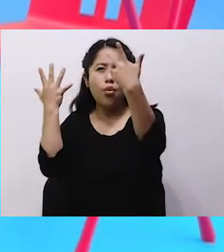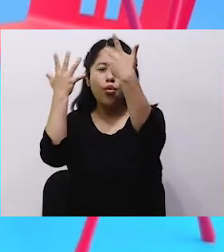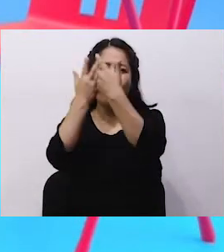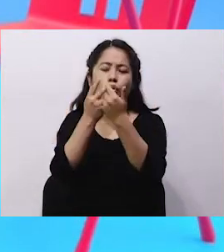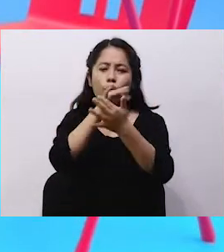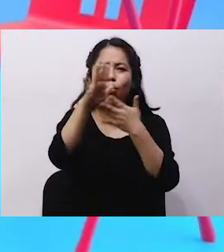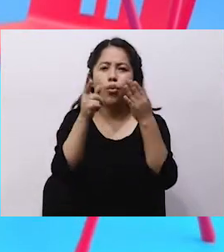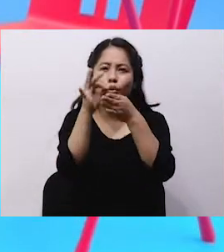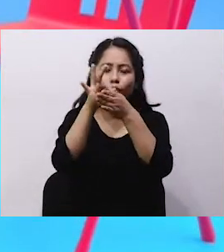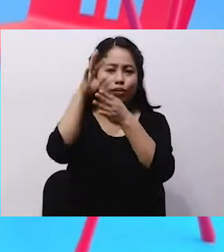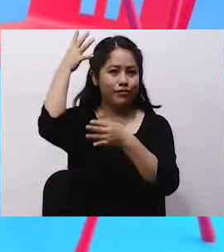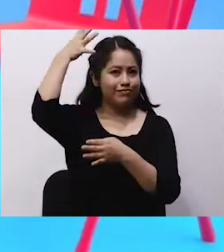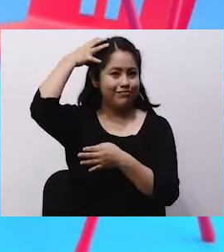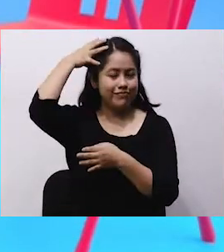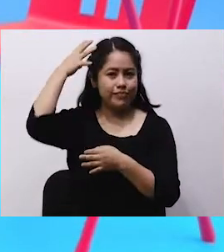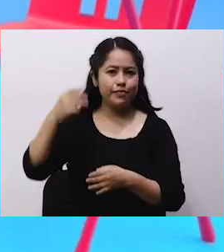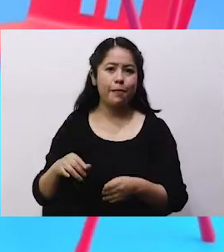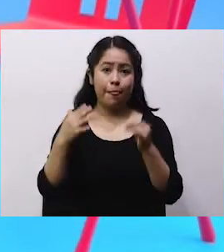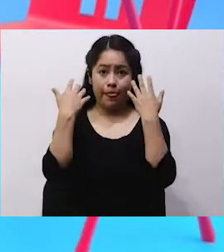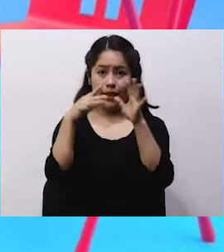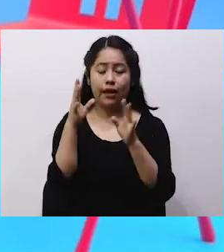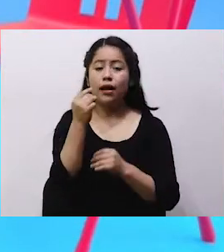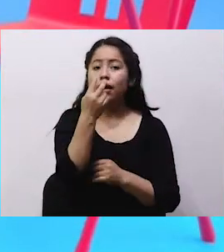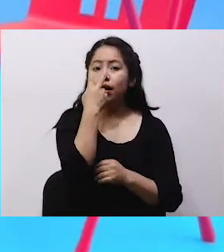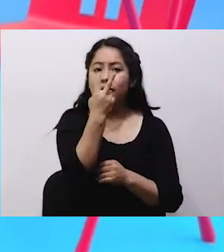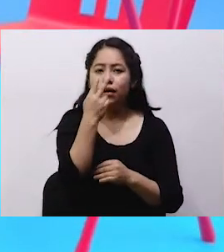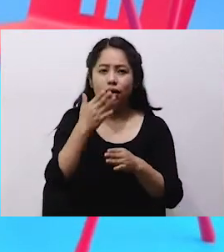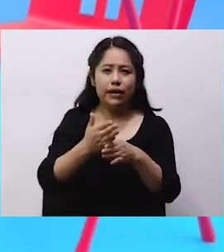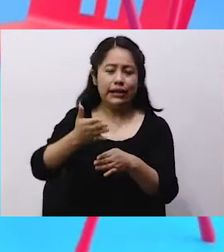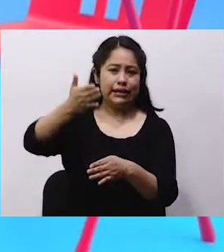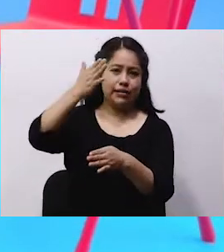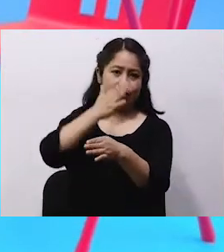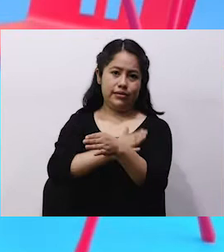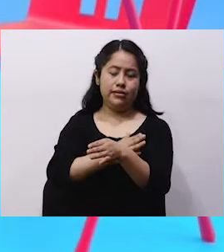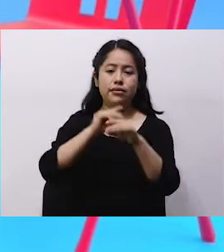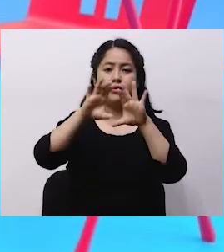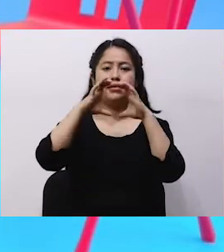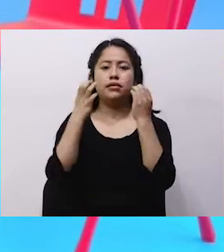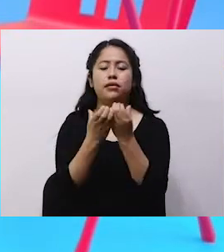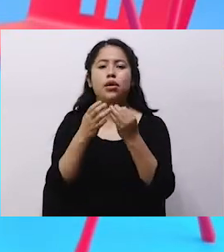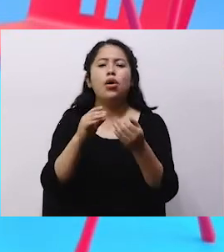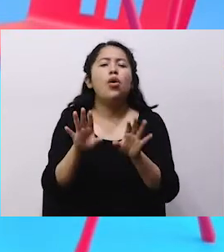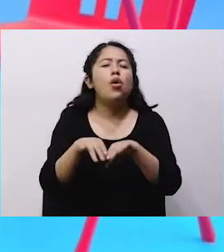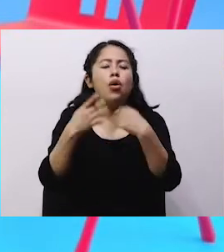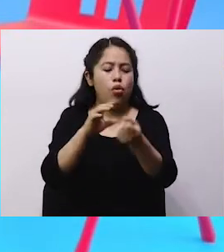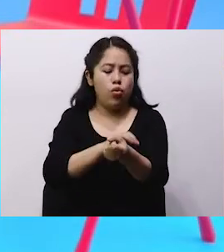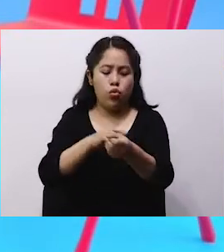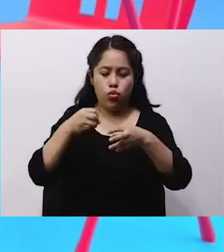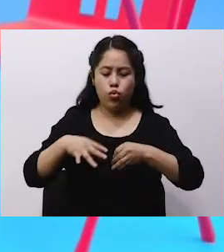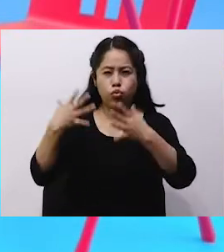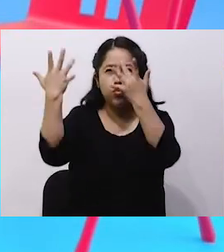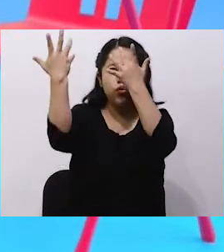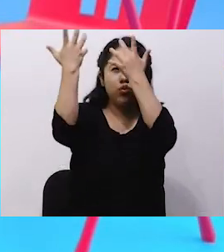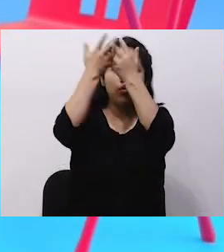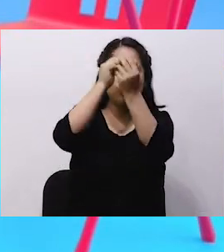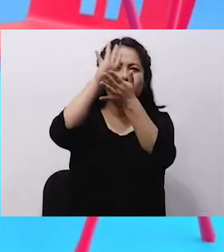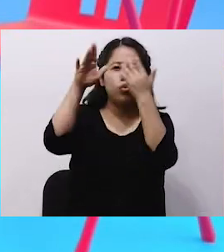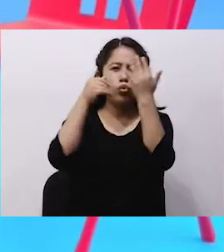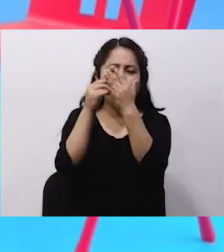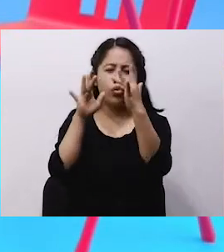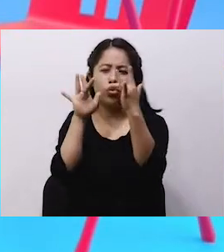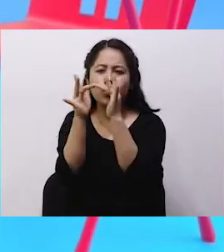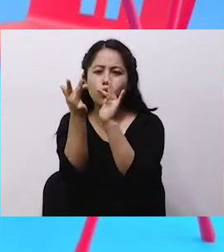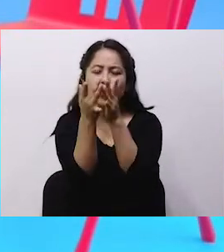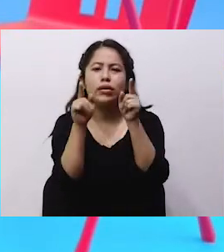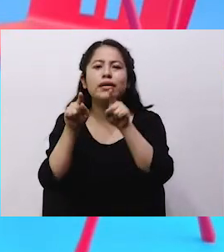coordinara todas las funciones con el cerebro. Ya vimos en las anteriores clases cómo el sistema nervioso coordina las funciones con los